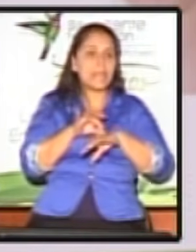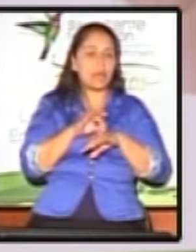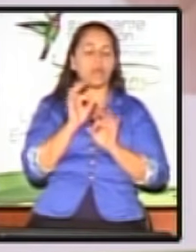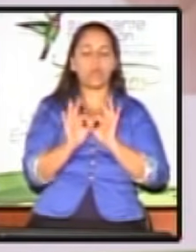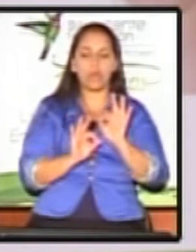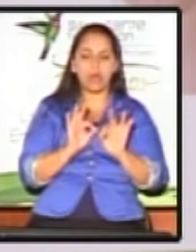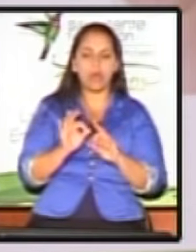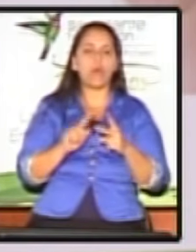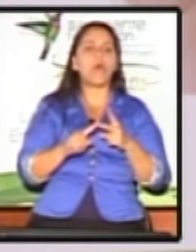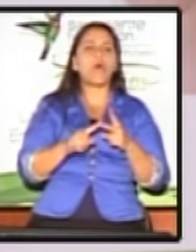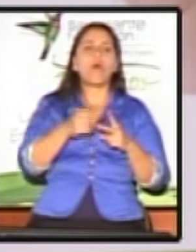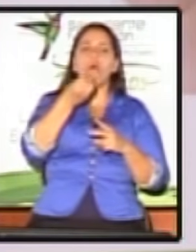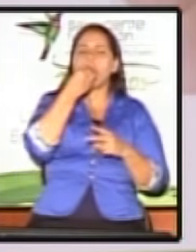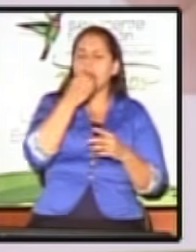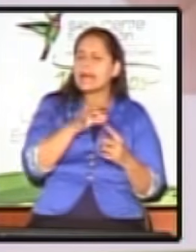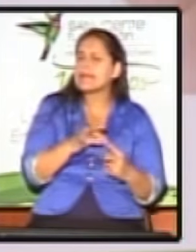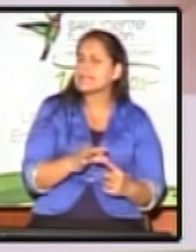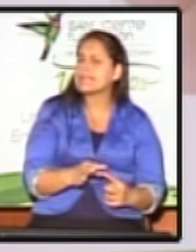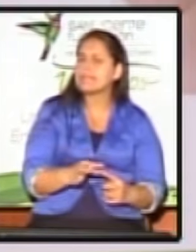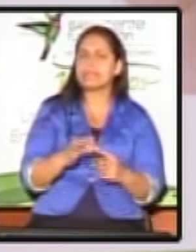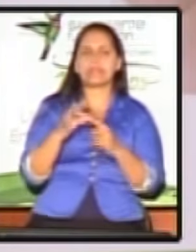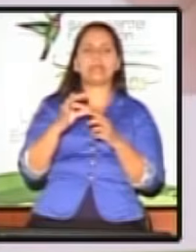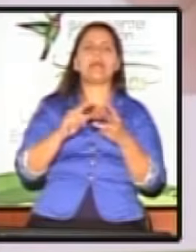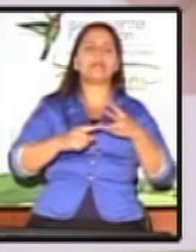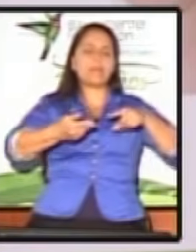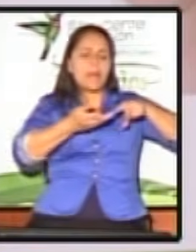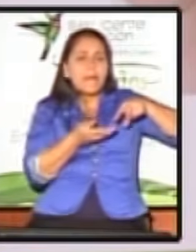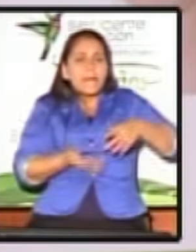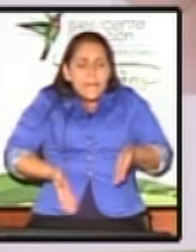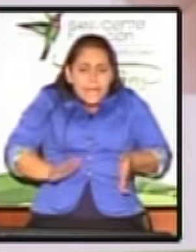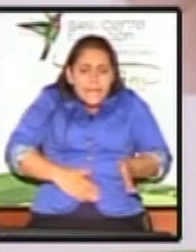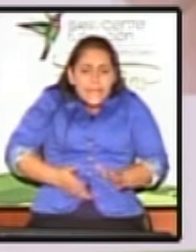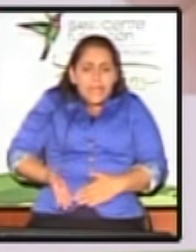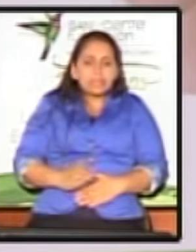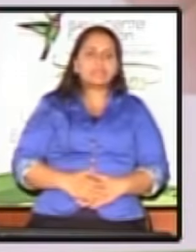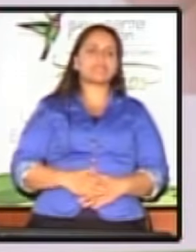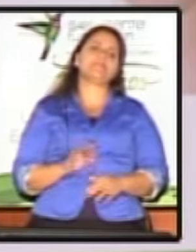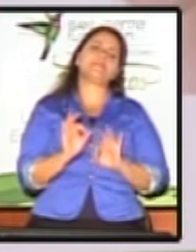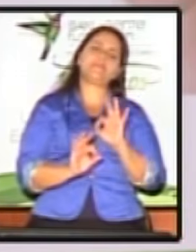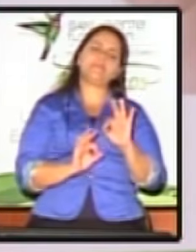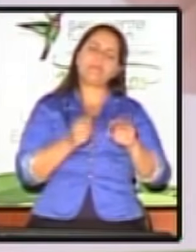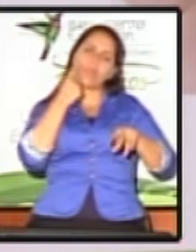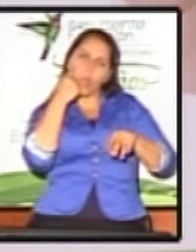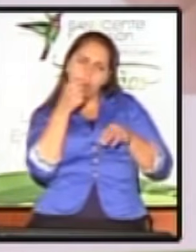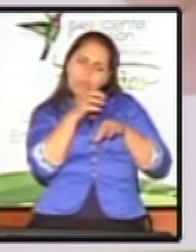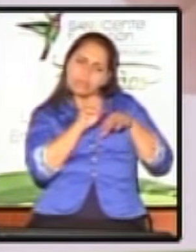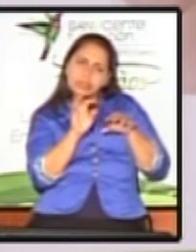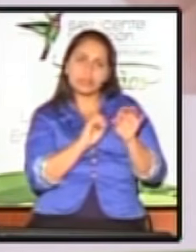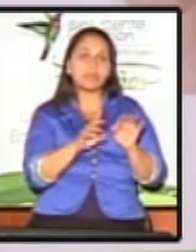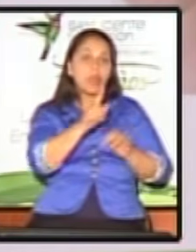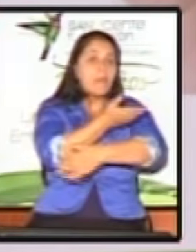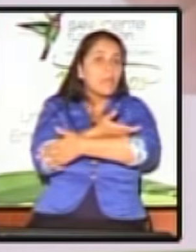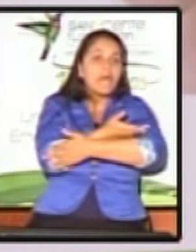hay que darle una comida especial, hay que cambiarle pañales, hay que bañarlo. Y todos somos capaces de cuidar un